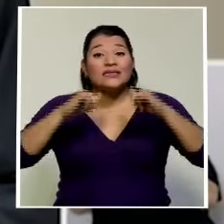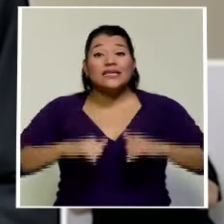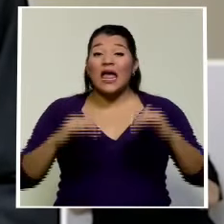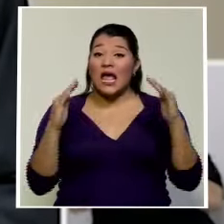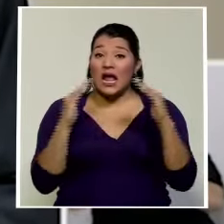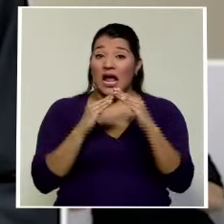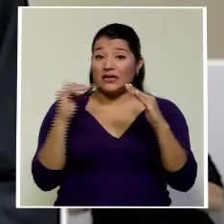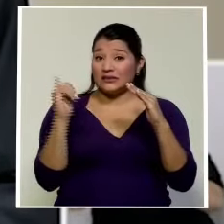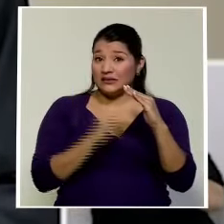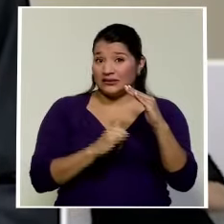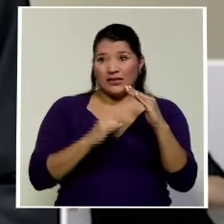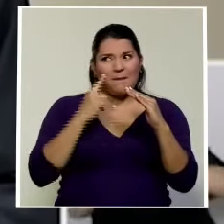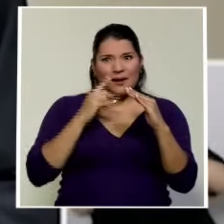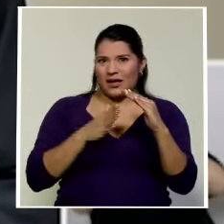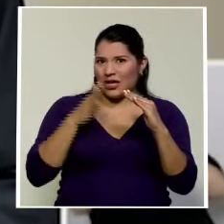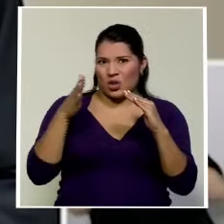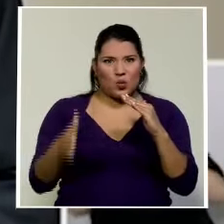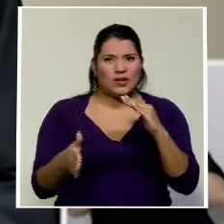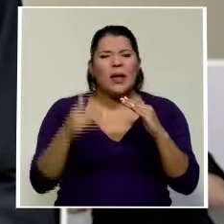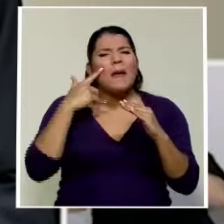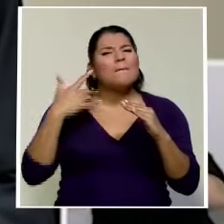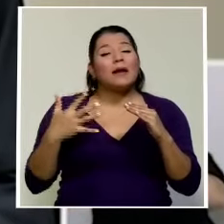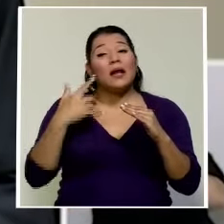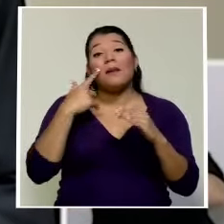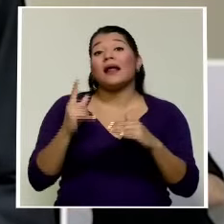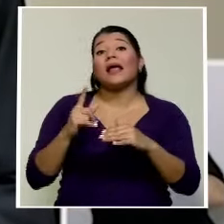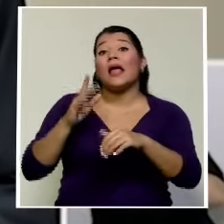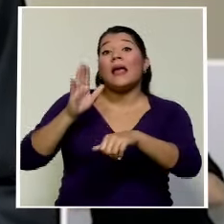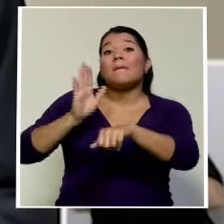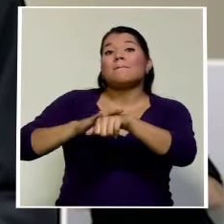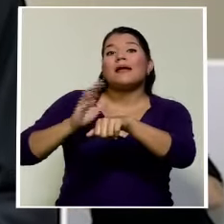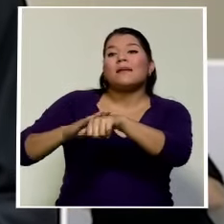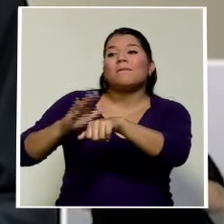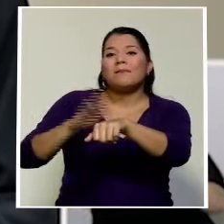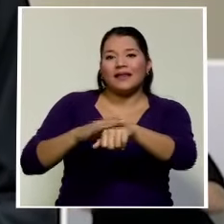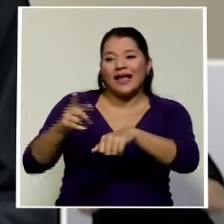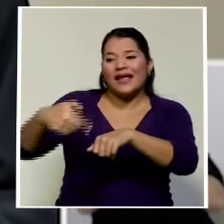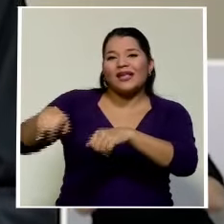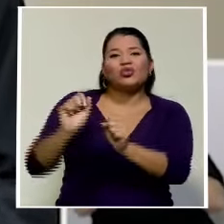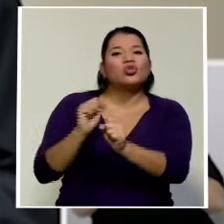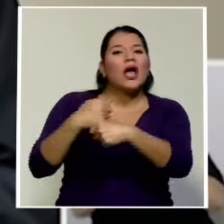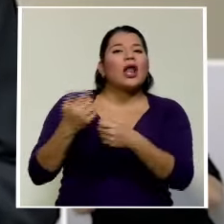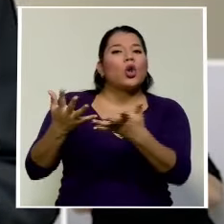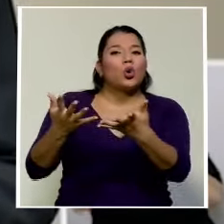les estorben, para que los dejen hacer y deshacer a su gusto con lo que es de todos.